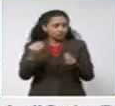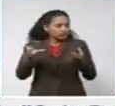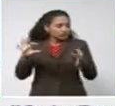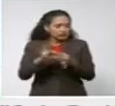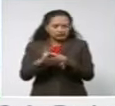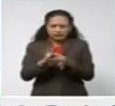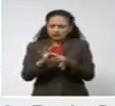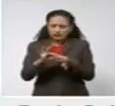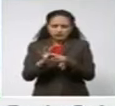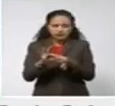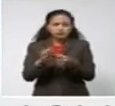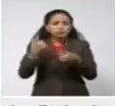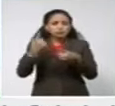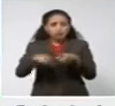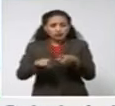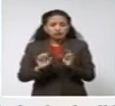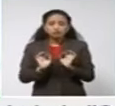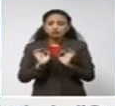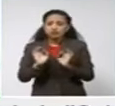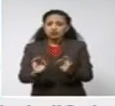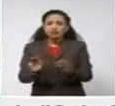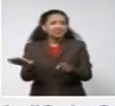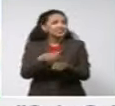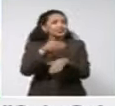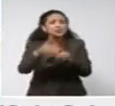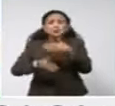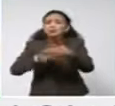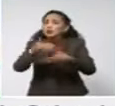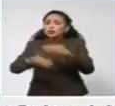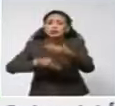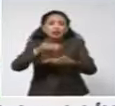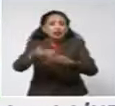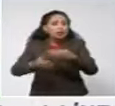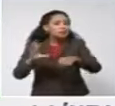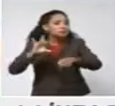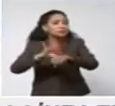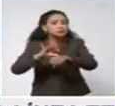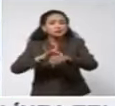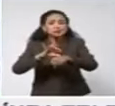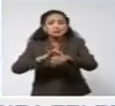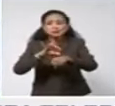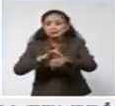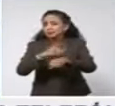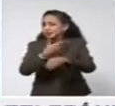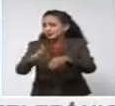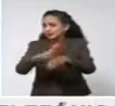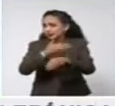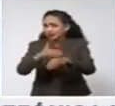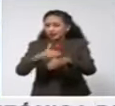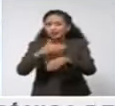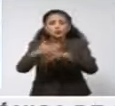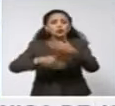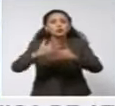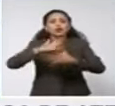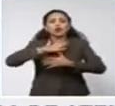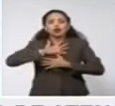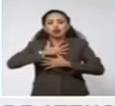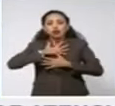y realmente tuvo un grupo de complicaciones, múltiples complicaciones respiratorias,